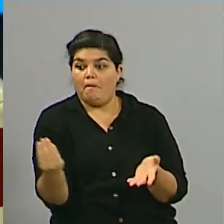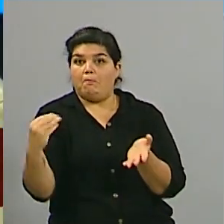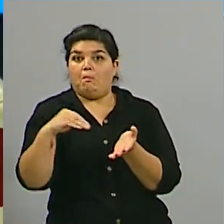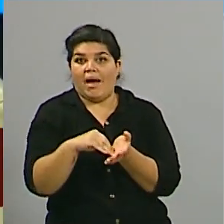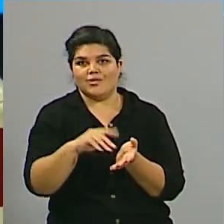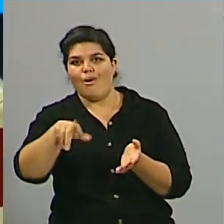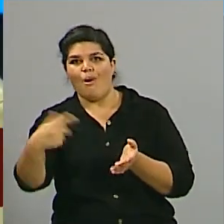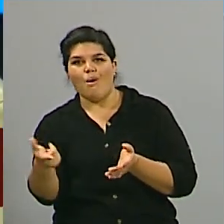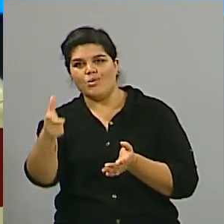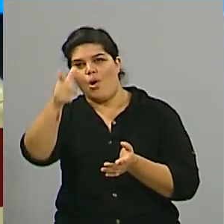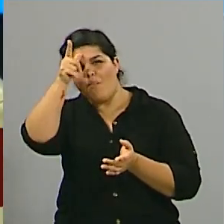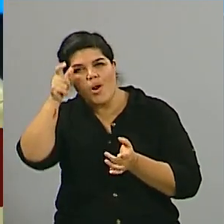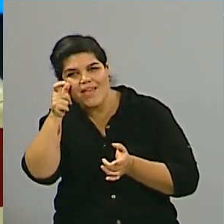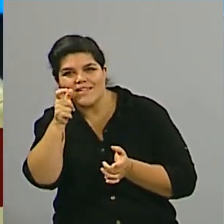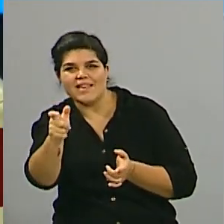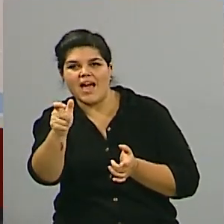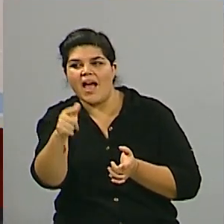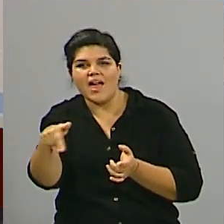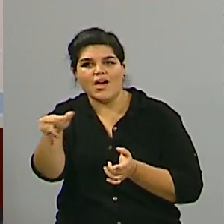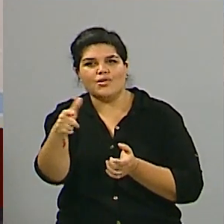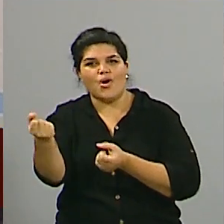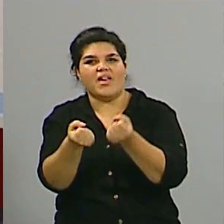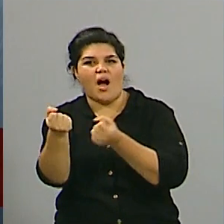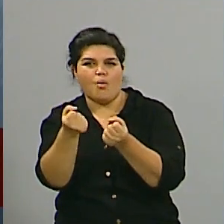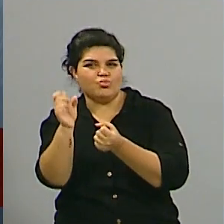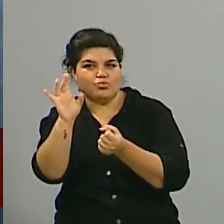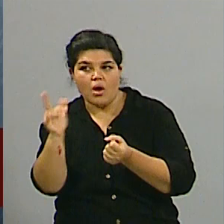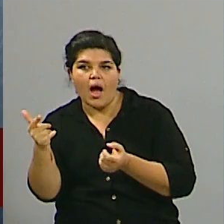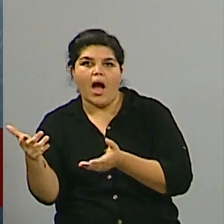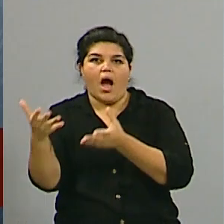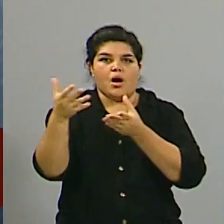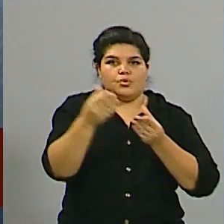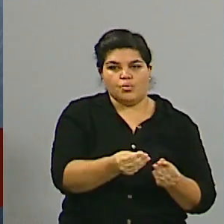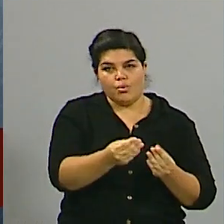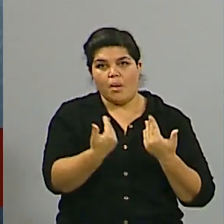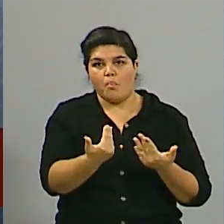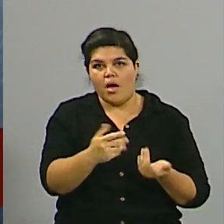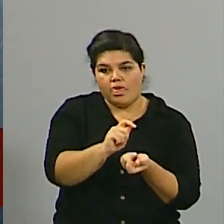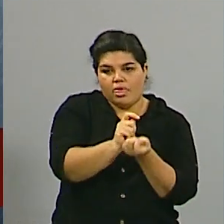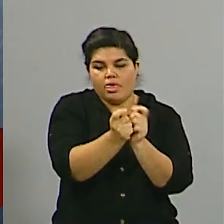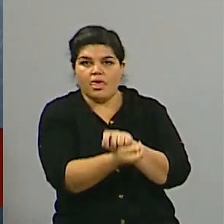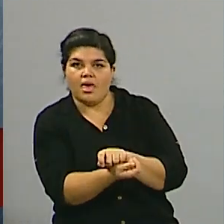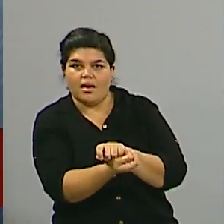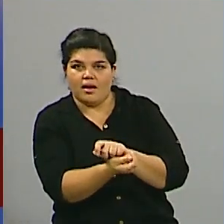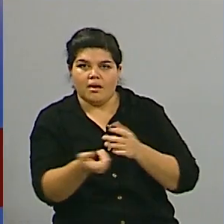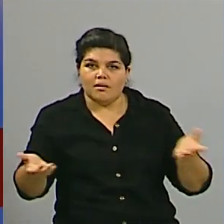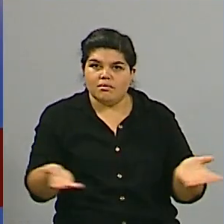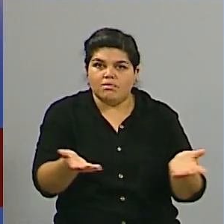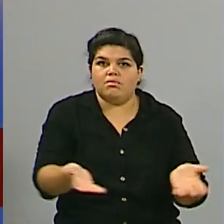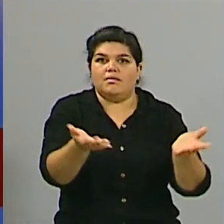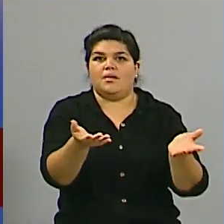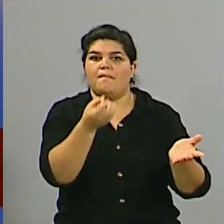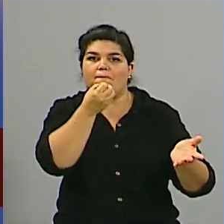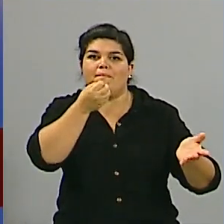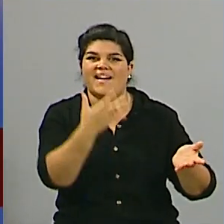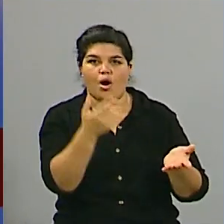tarea, esta gestión del intendente actual, de ese cuerpo de preventores lo transformó en el BUM, que vuelvo a repetir, la única tarea